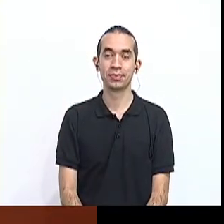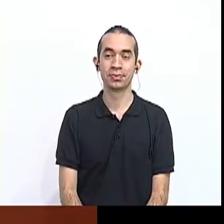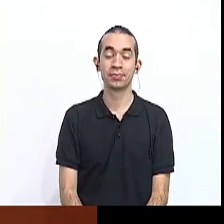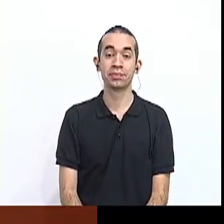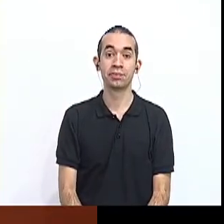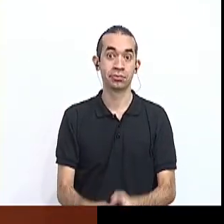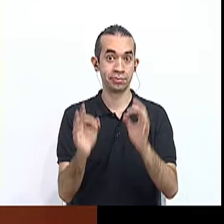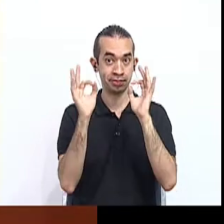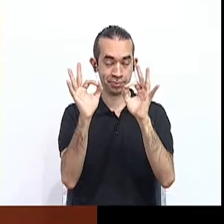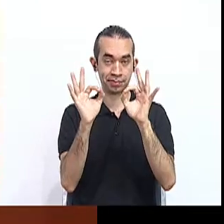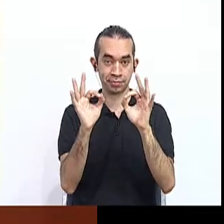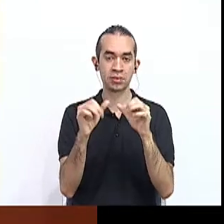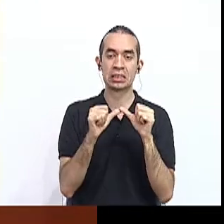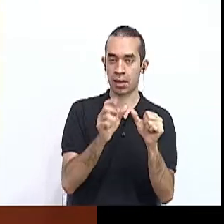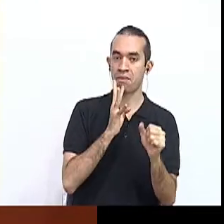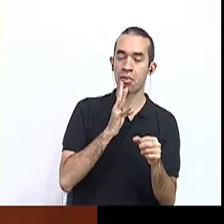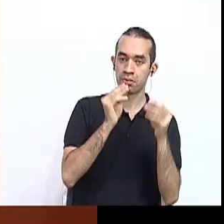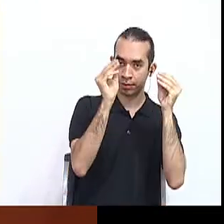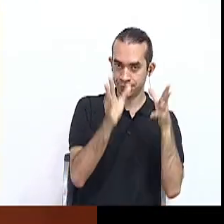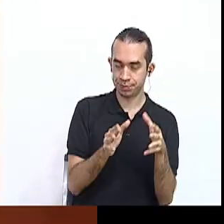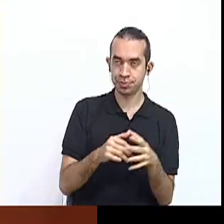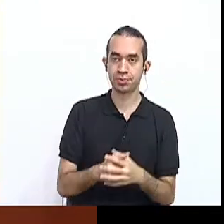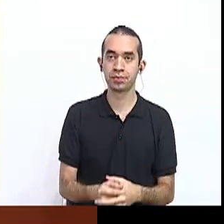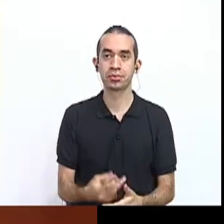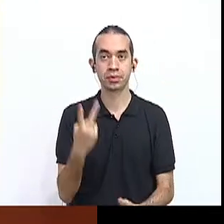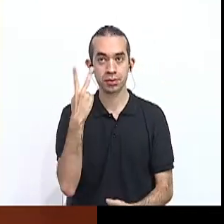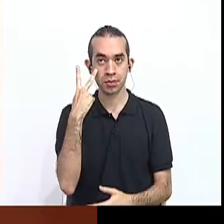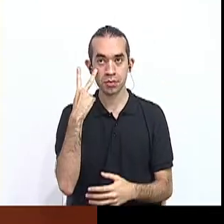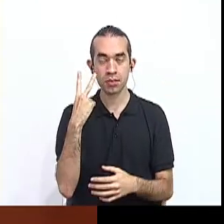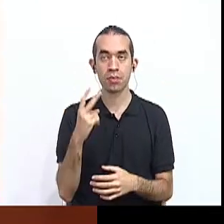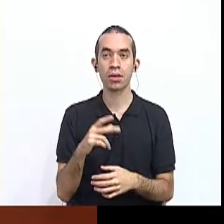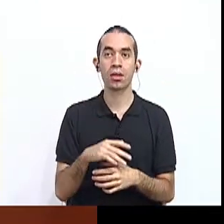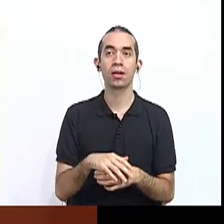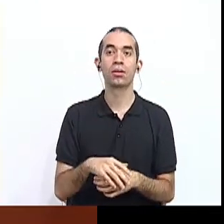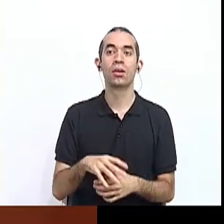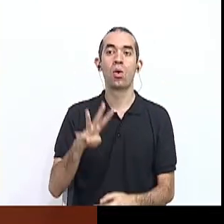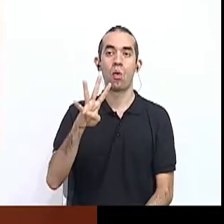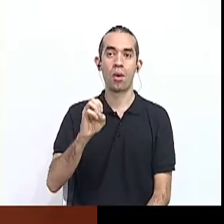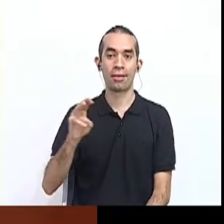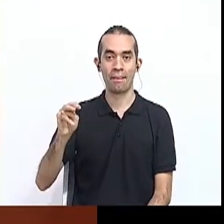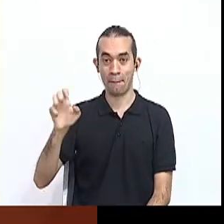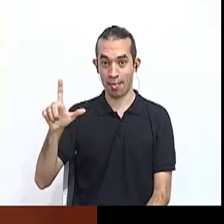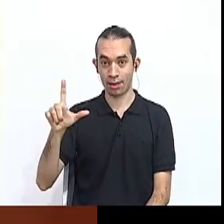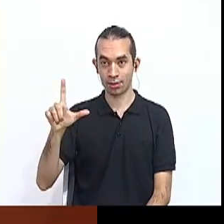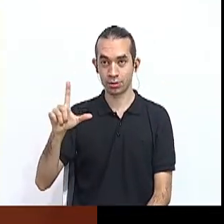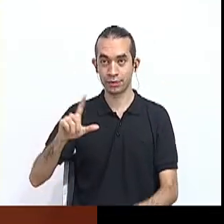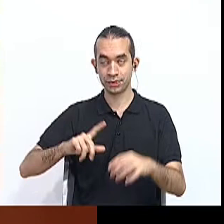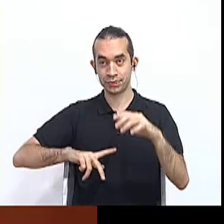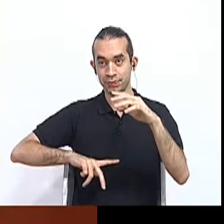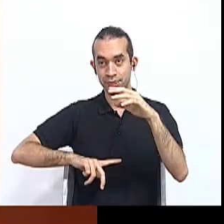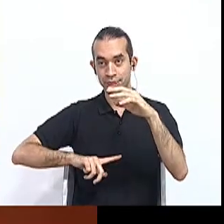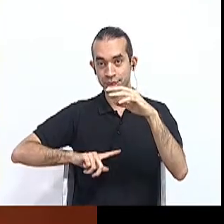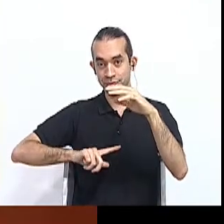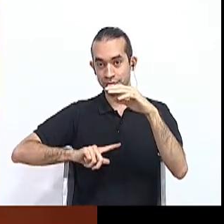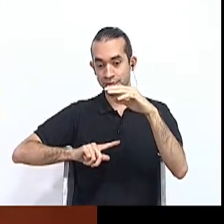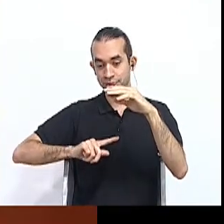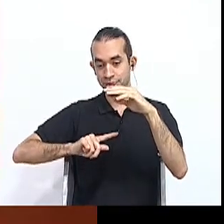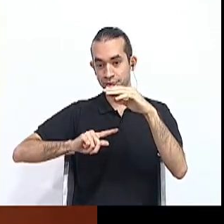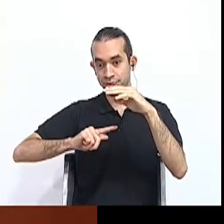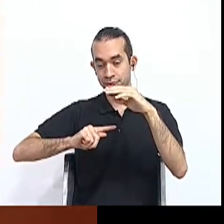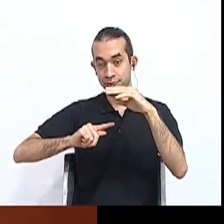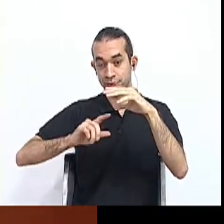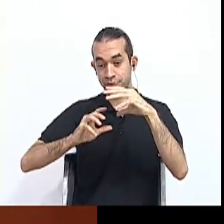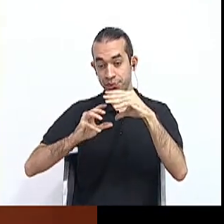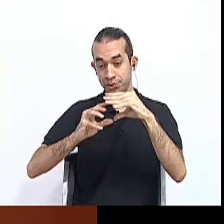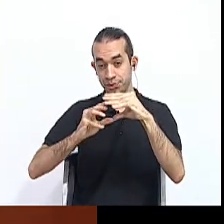Muy bien, ahí observamos cómo, vean, el volumen de la jeringa está en 40 mililitros, pero va disminuyendo